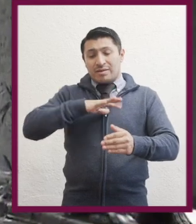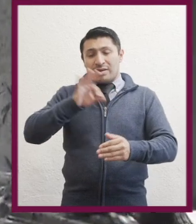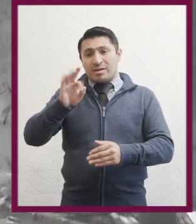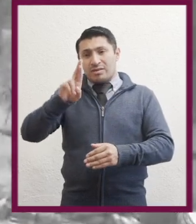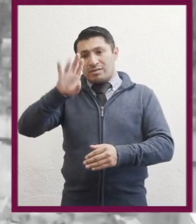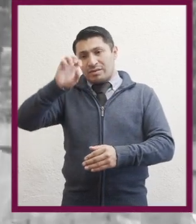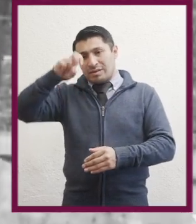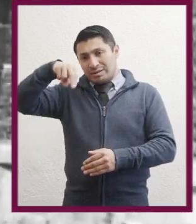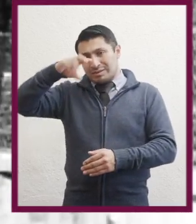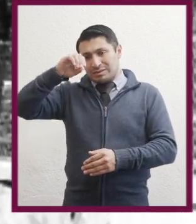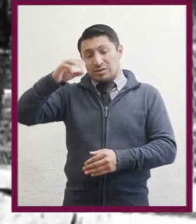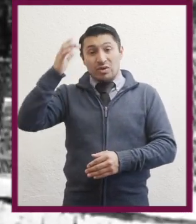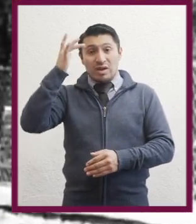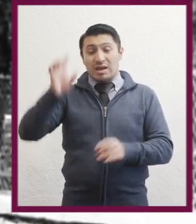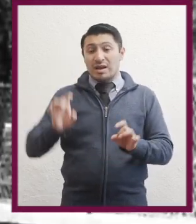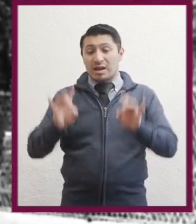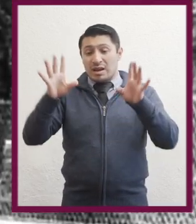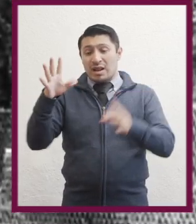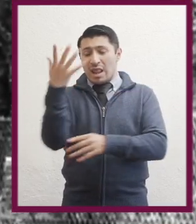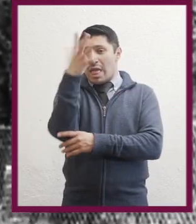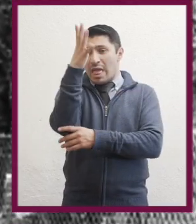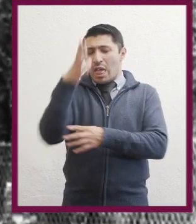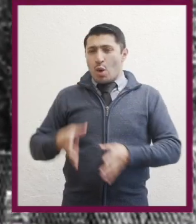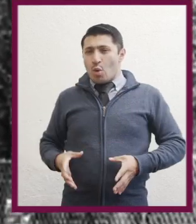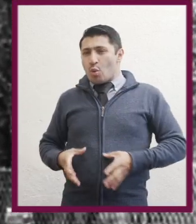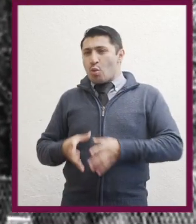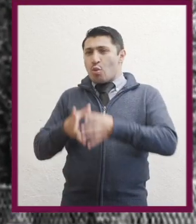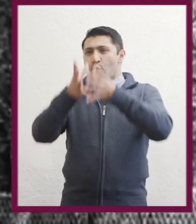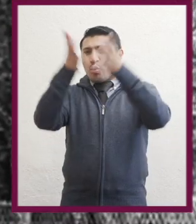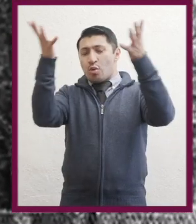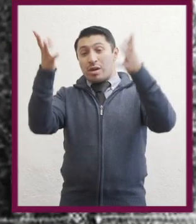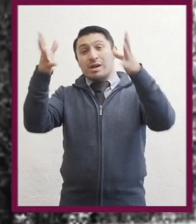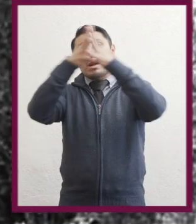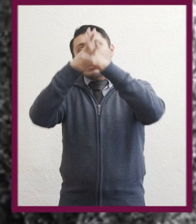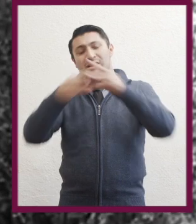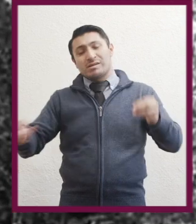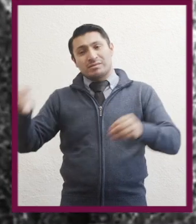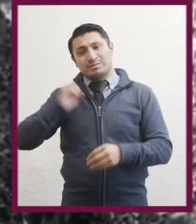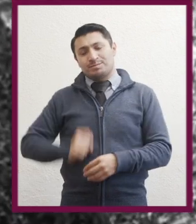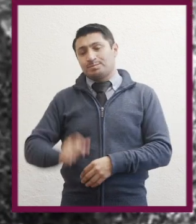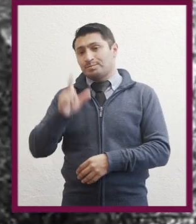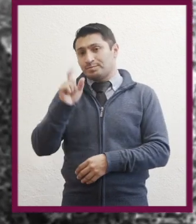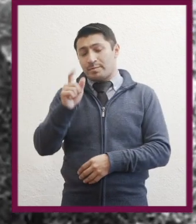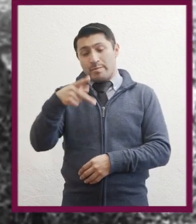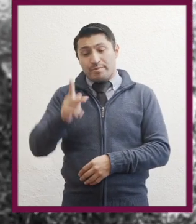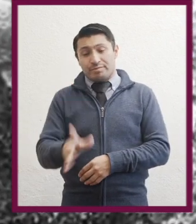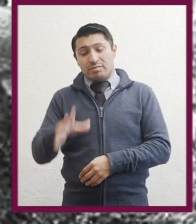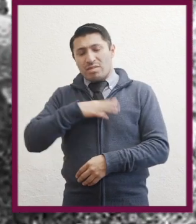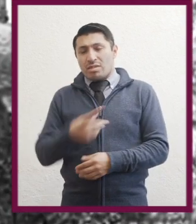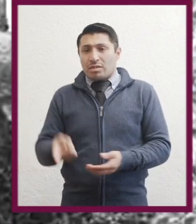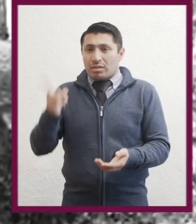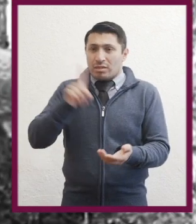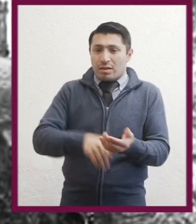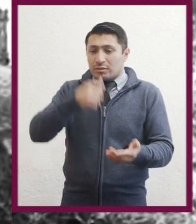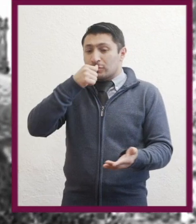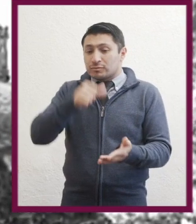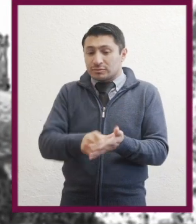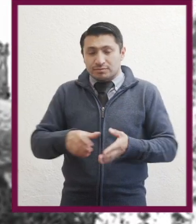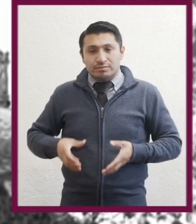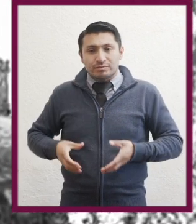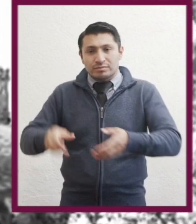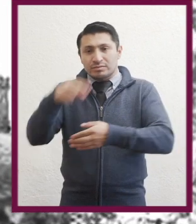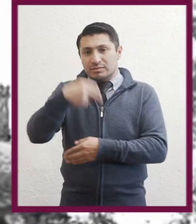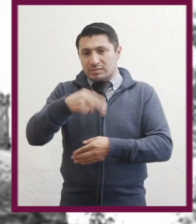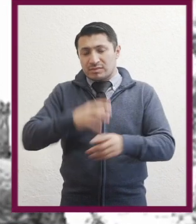donde tiempo atrás estuvo el Gran Fresno de San Ángel, un enorme árbol que desapareció ya entrado el siglo XX, pero